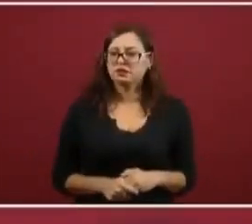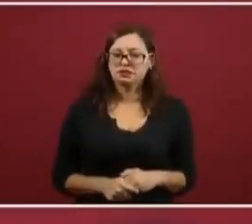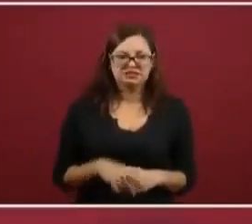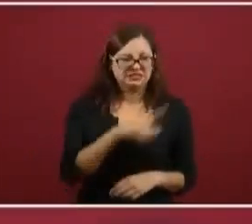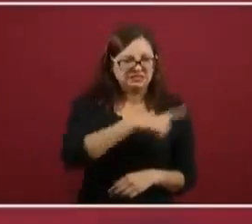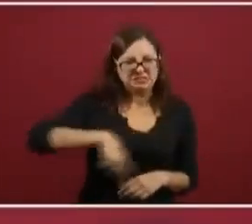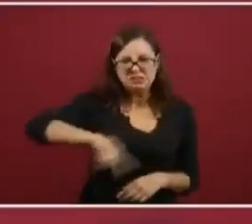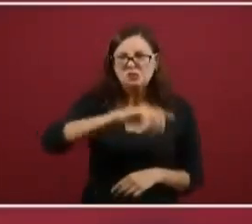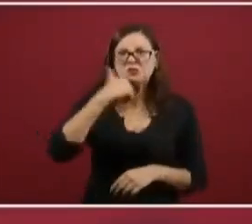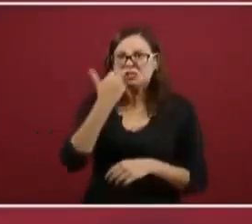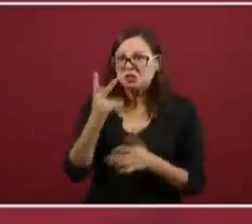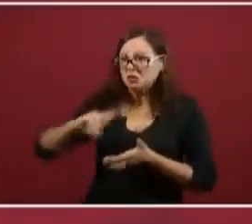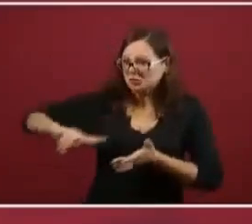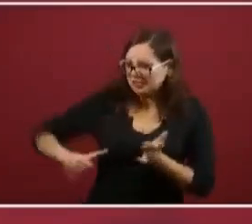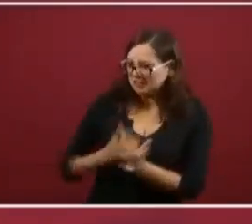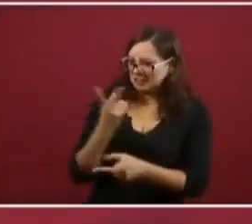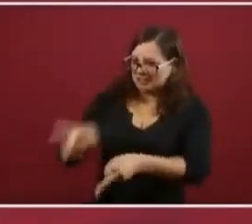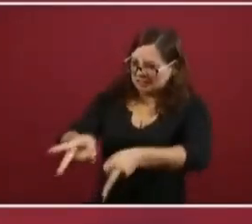muchísimo